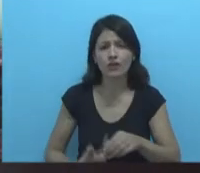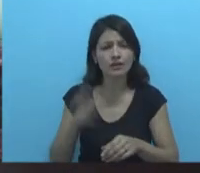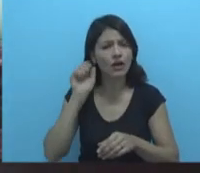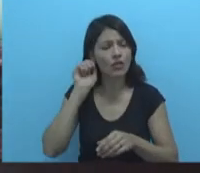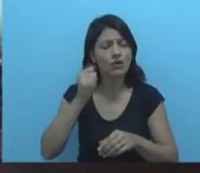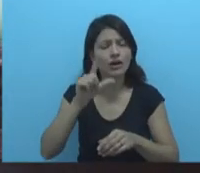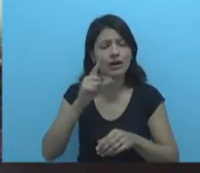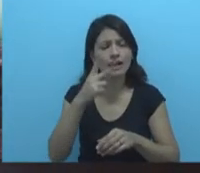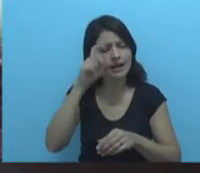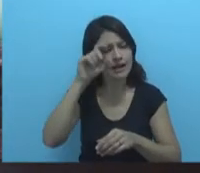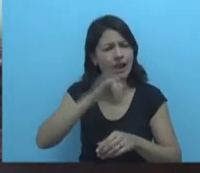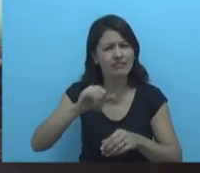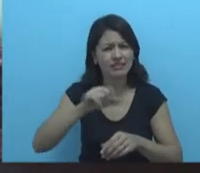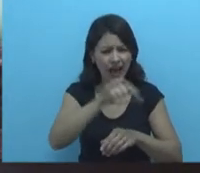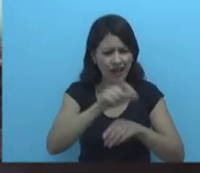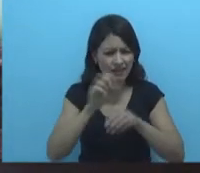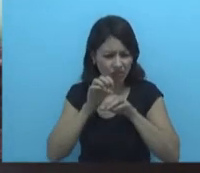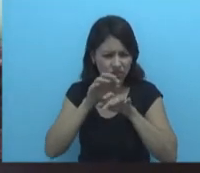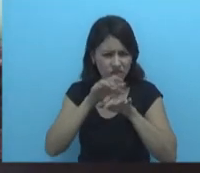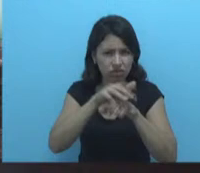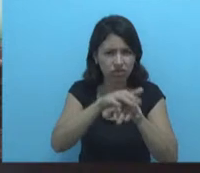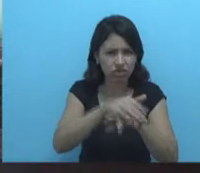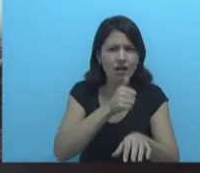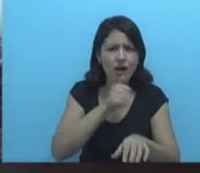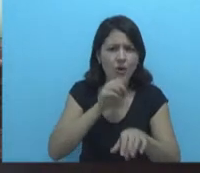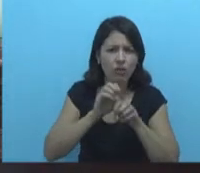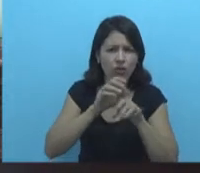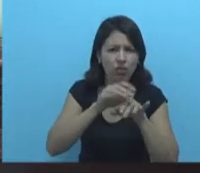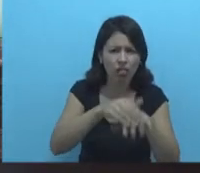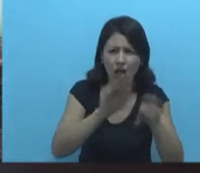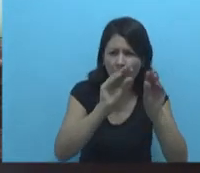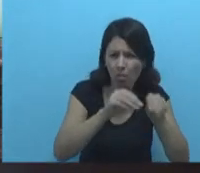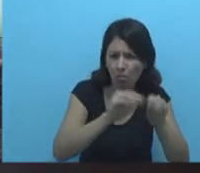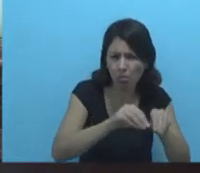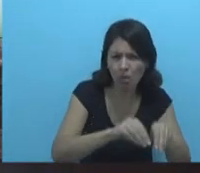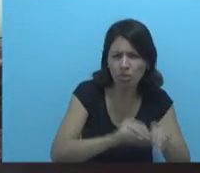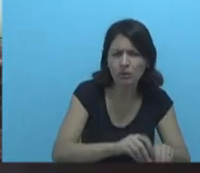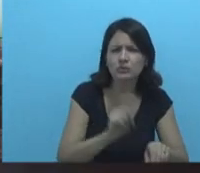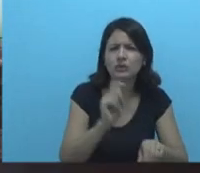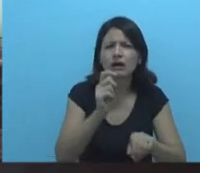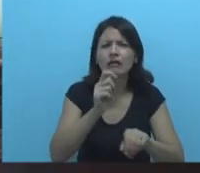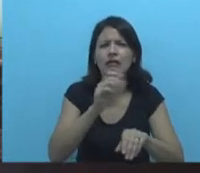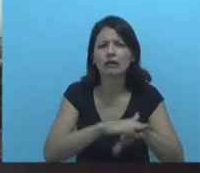43.449, diputado Giustiniani, con la firma diputada Donet